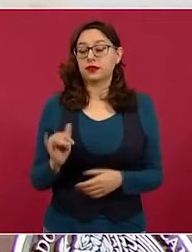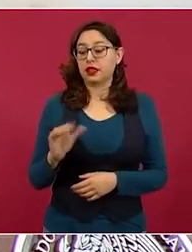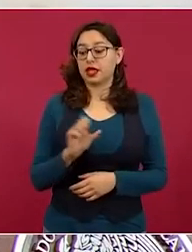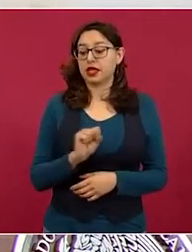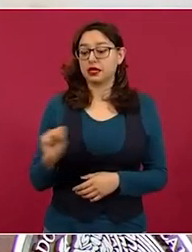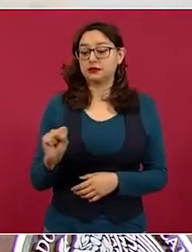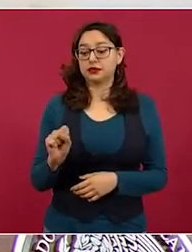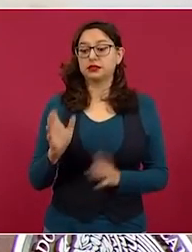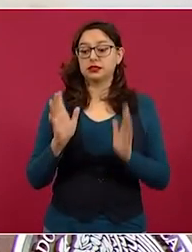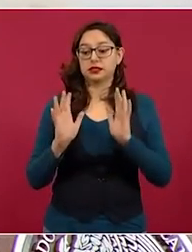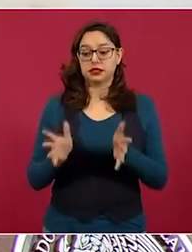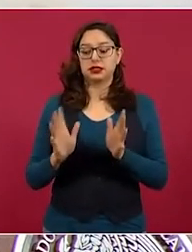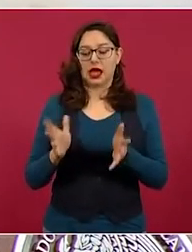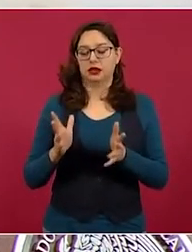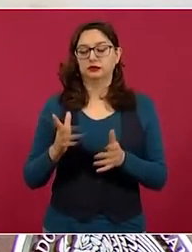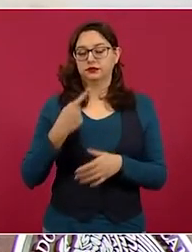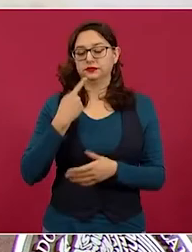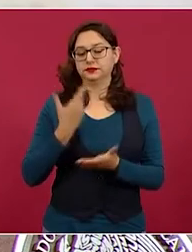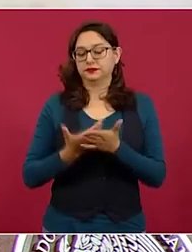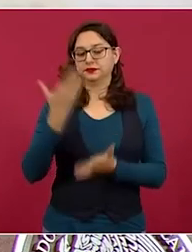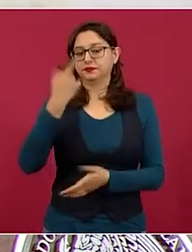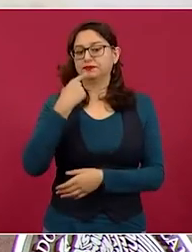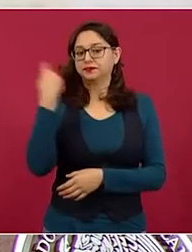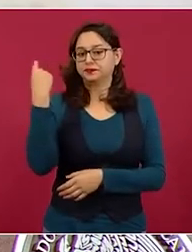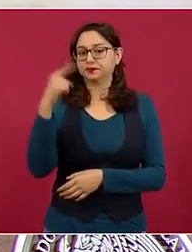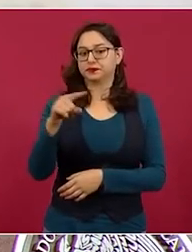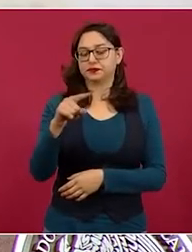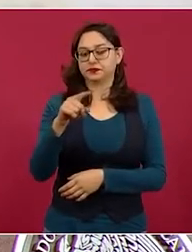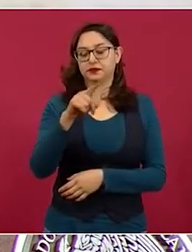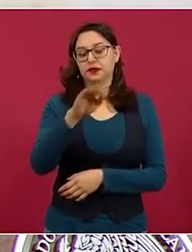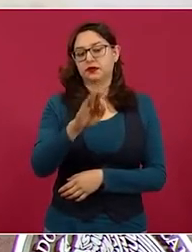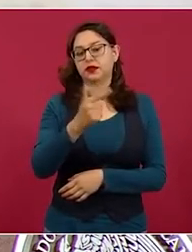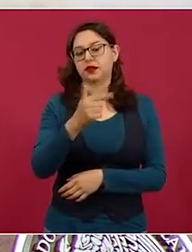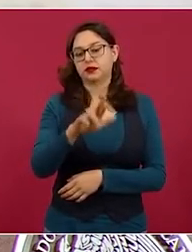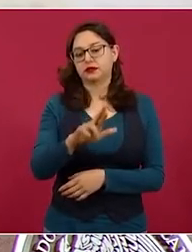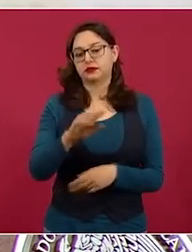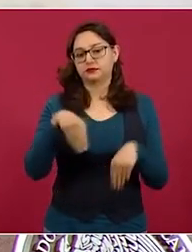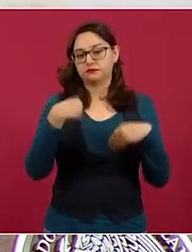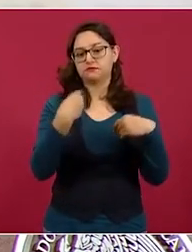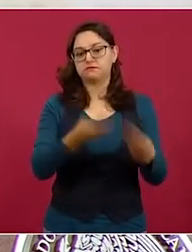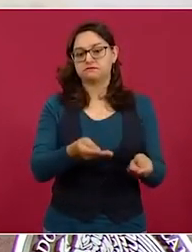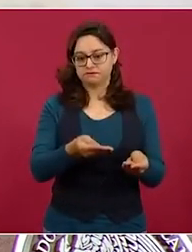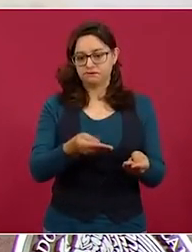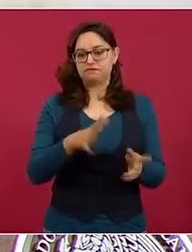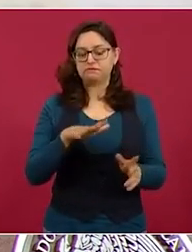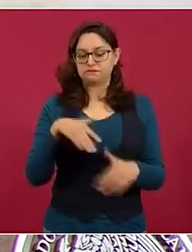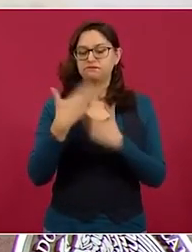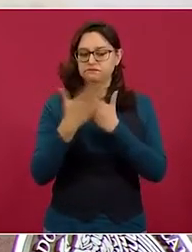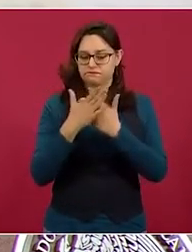Social a la Fiscalía en el caso ABC. Entonces, se va a dar a